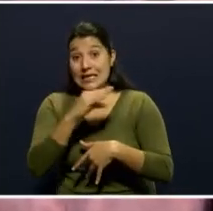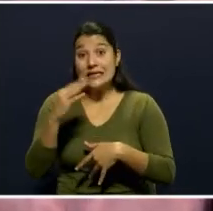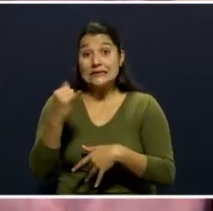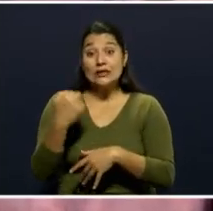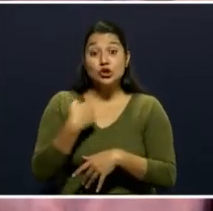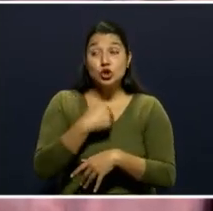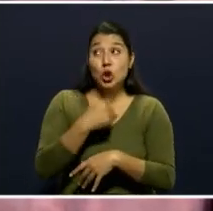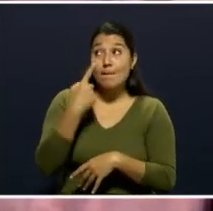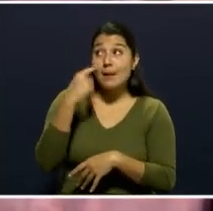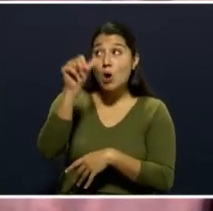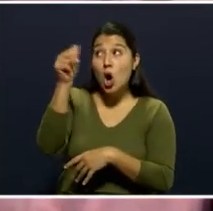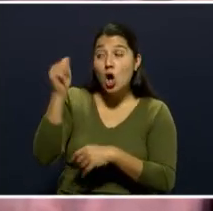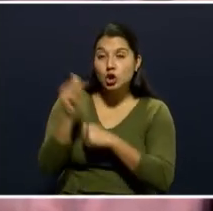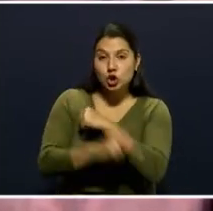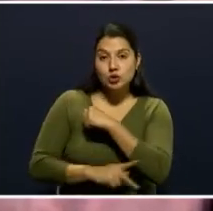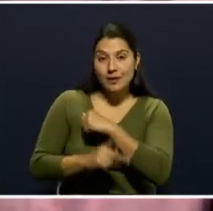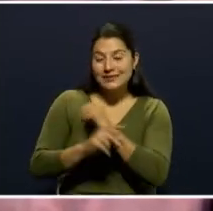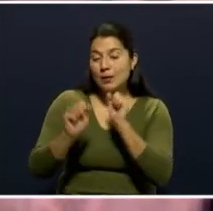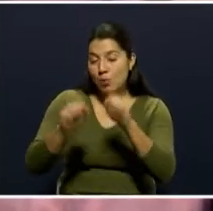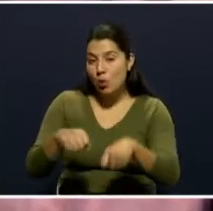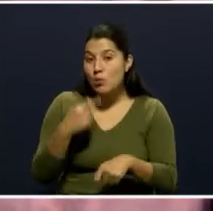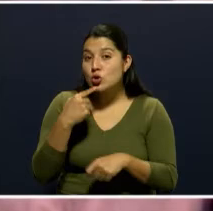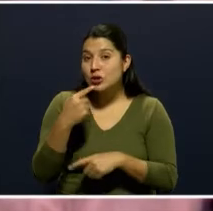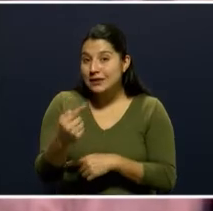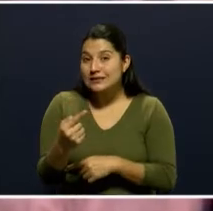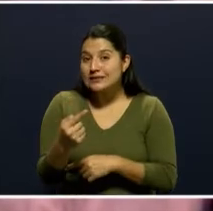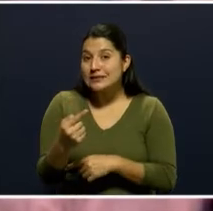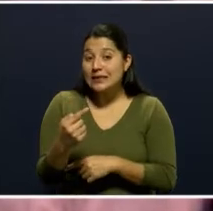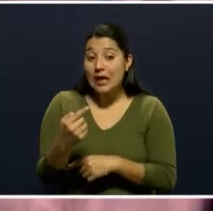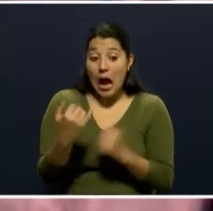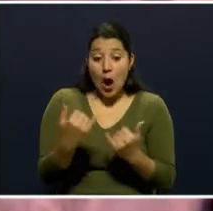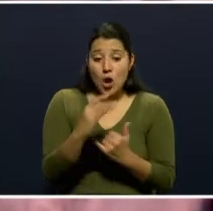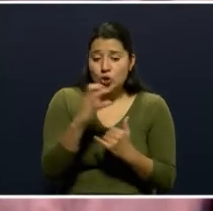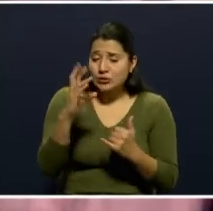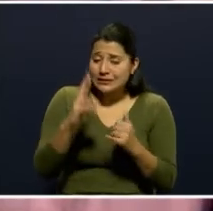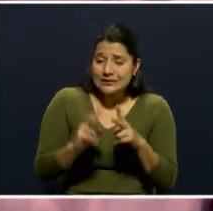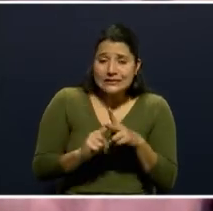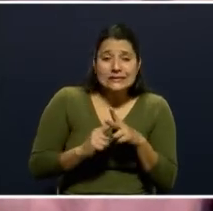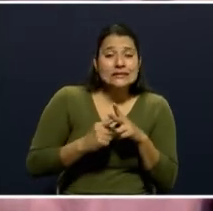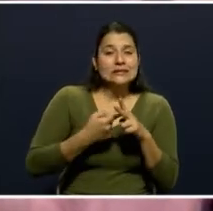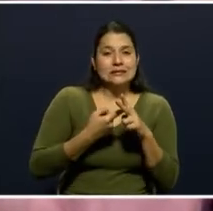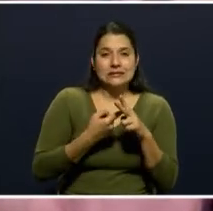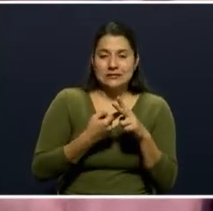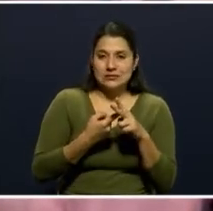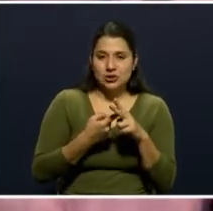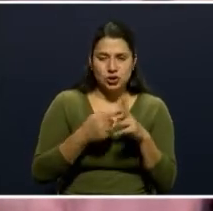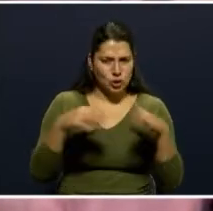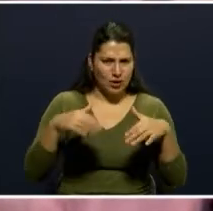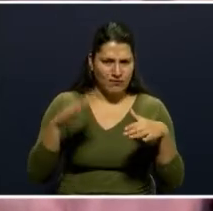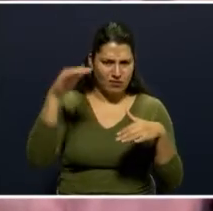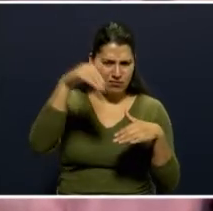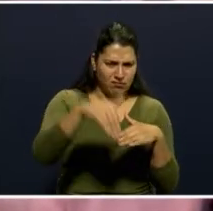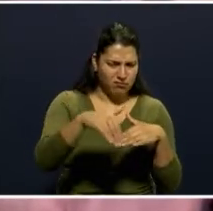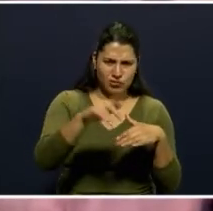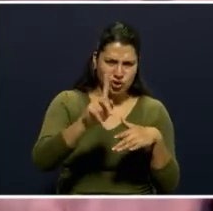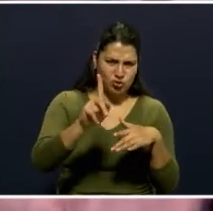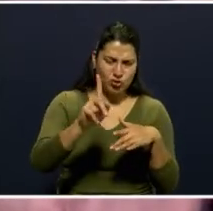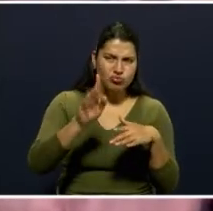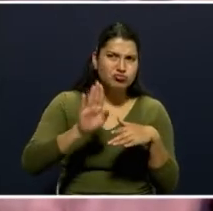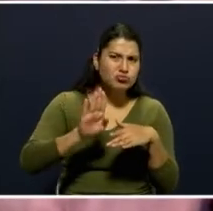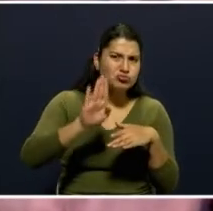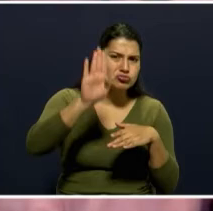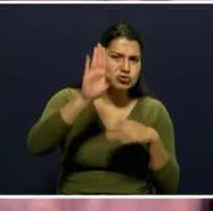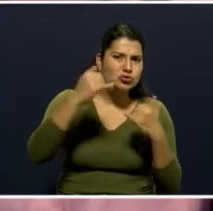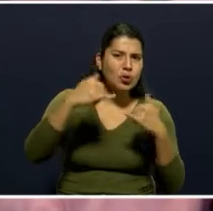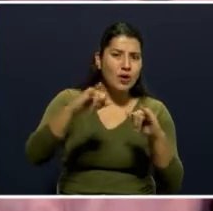podemos decir que en realidad nosotros estamos aún en una etapa temprana. Justamente de acá, más o menos como a esta fecha en